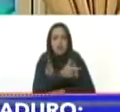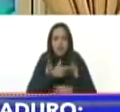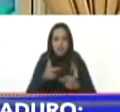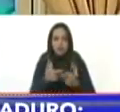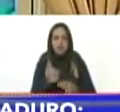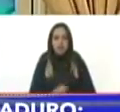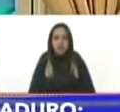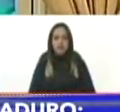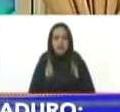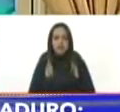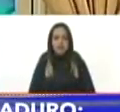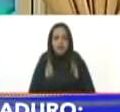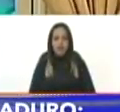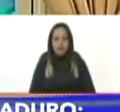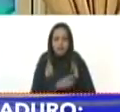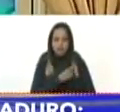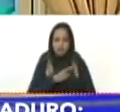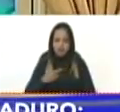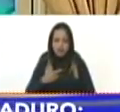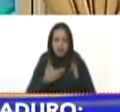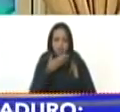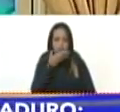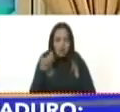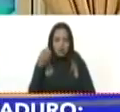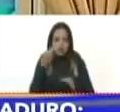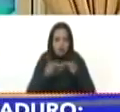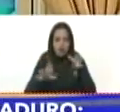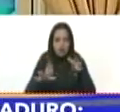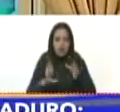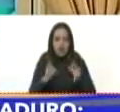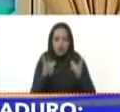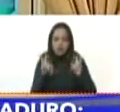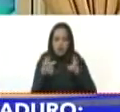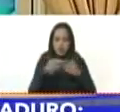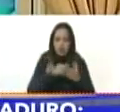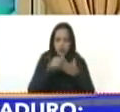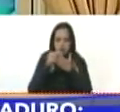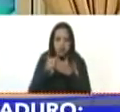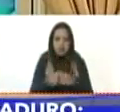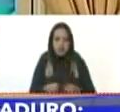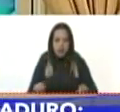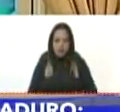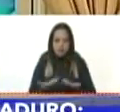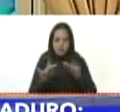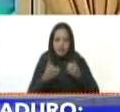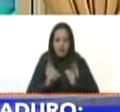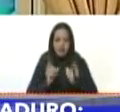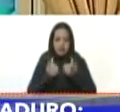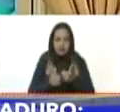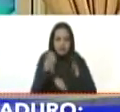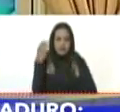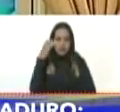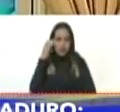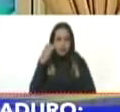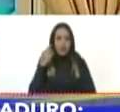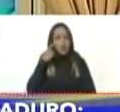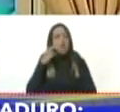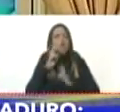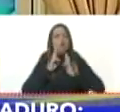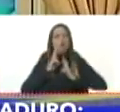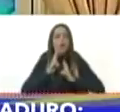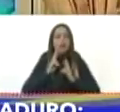gobernadoras. Le deseo la mejor de las suertes al nuevo liderazgo que viene surgiendo en Colombia y ojalá más temprano